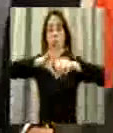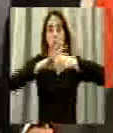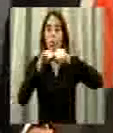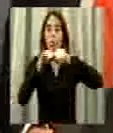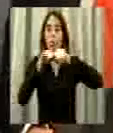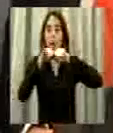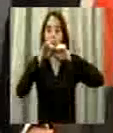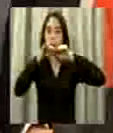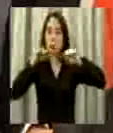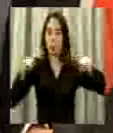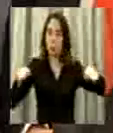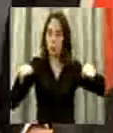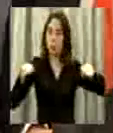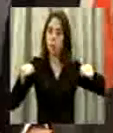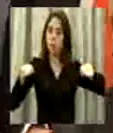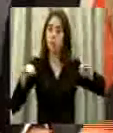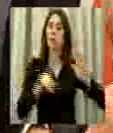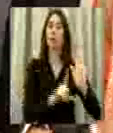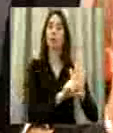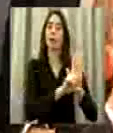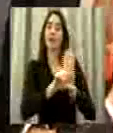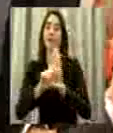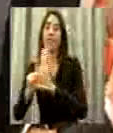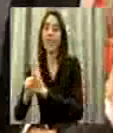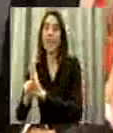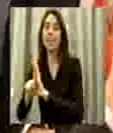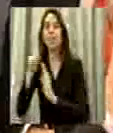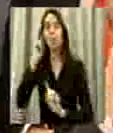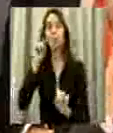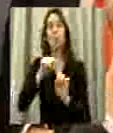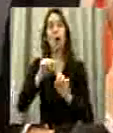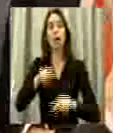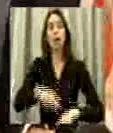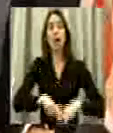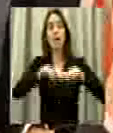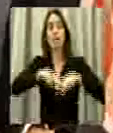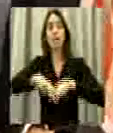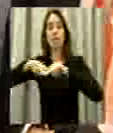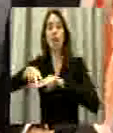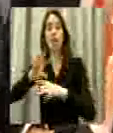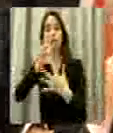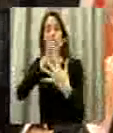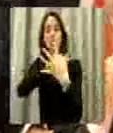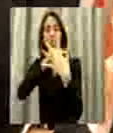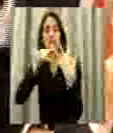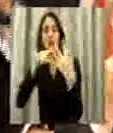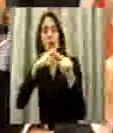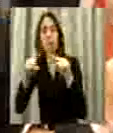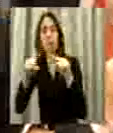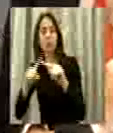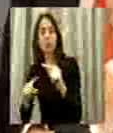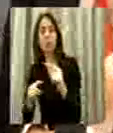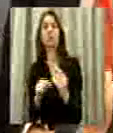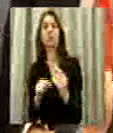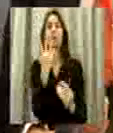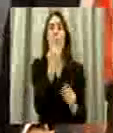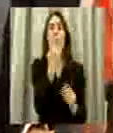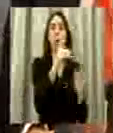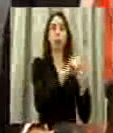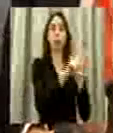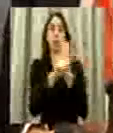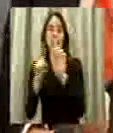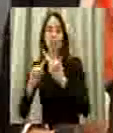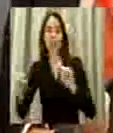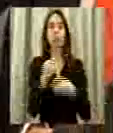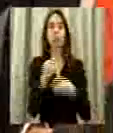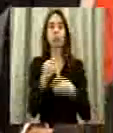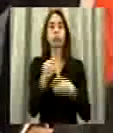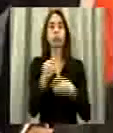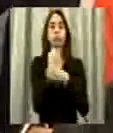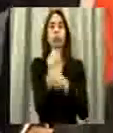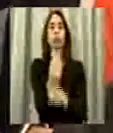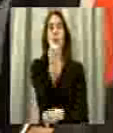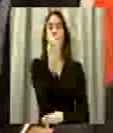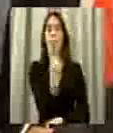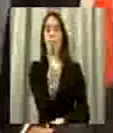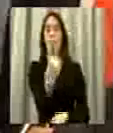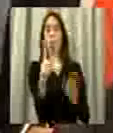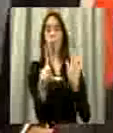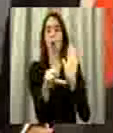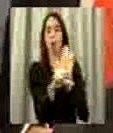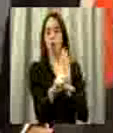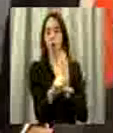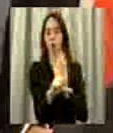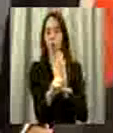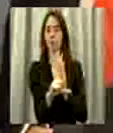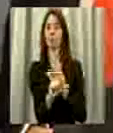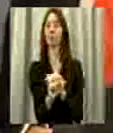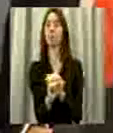uniformar los, las leyes para los fondos, 5 tipos de fondos distintos, 4 legislaciones distintas, vamos a tener una sola para